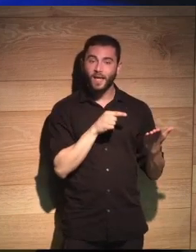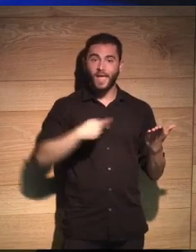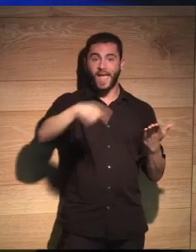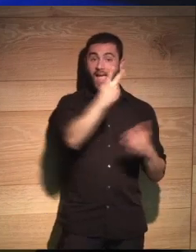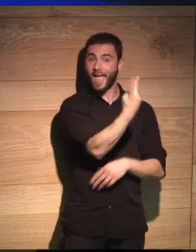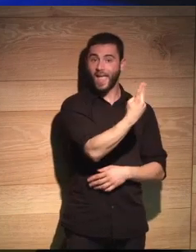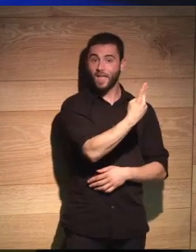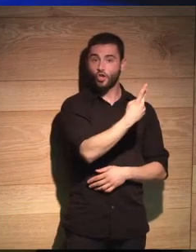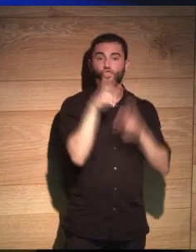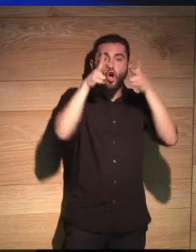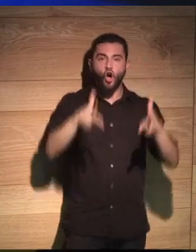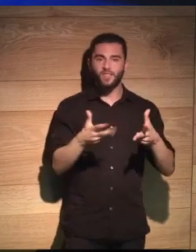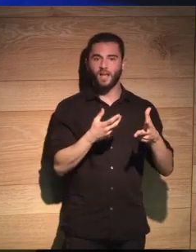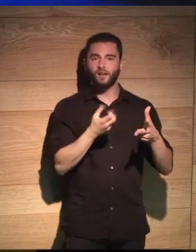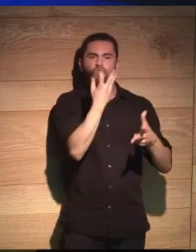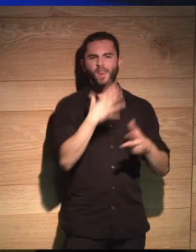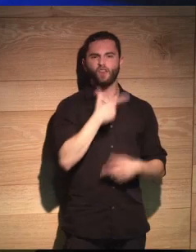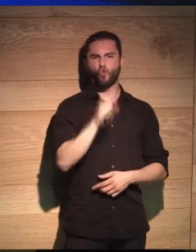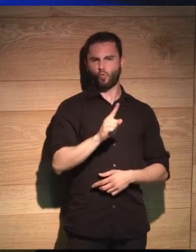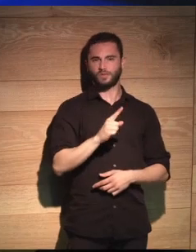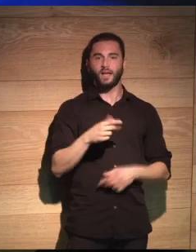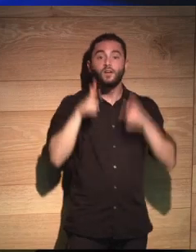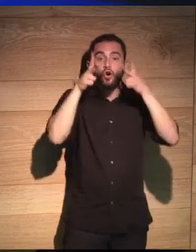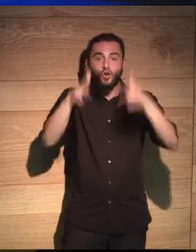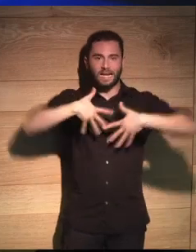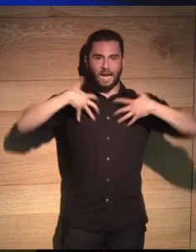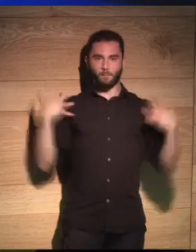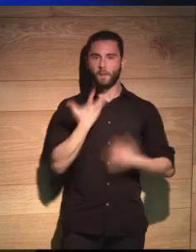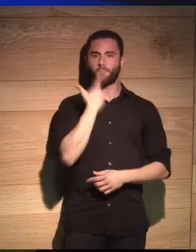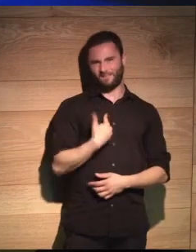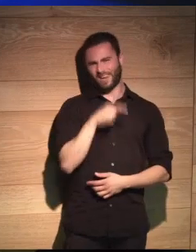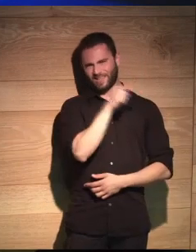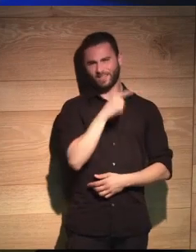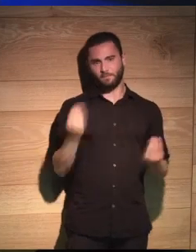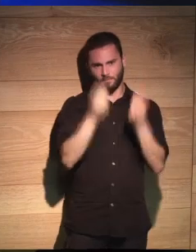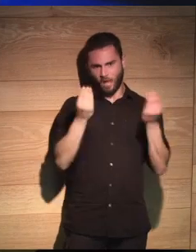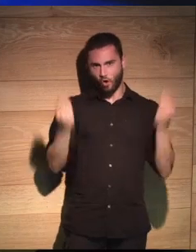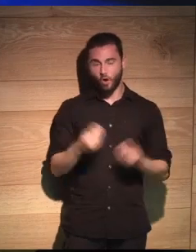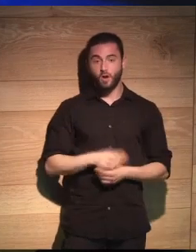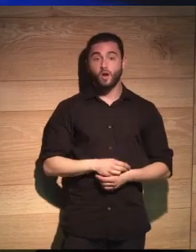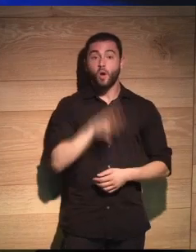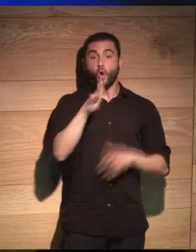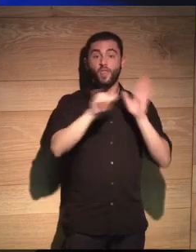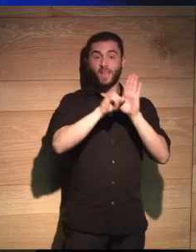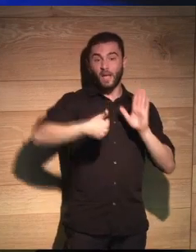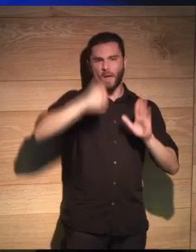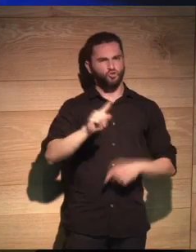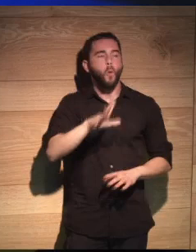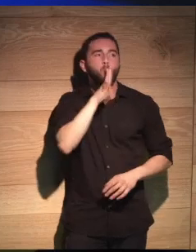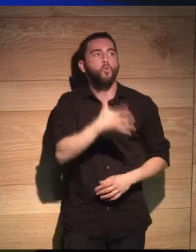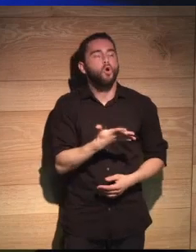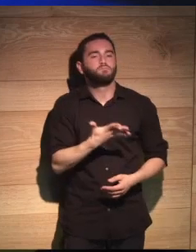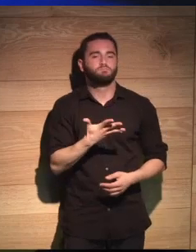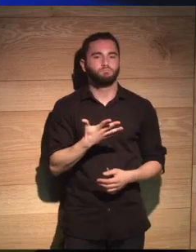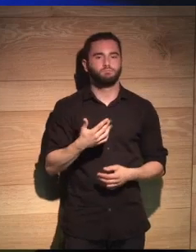gustaba estar en el Hotel Florida, que preferían el Hotel Gran Vía, que estaba aquí enfrente, no porque estaba más cerca, sino porque había